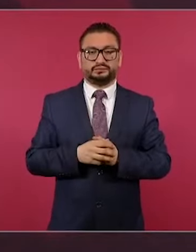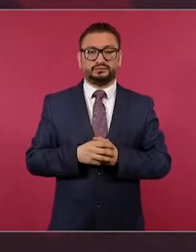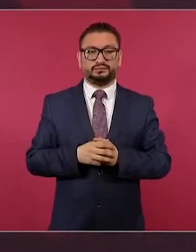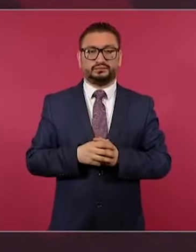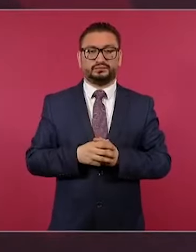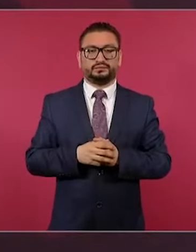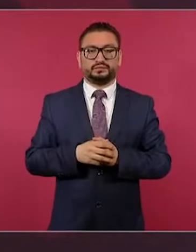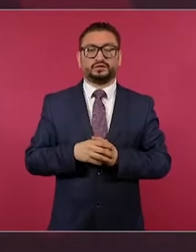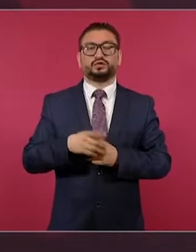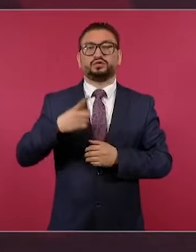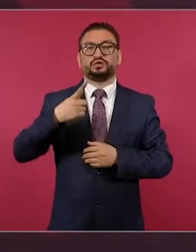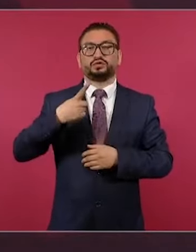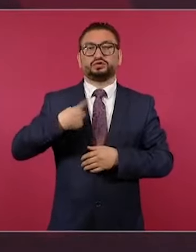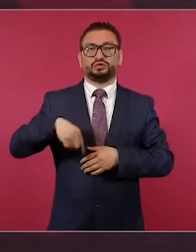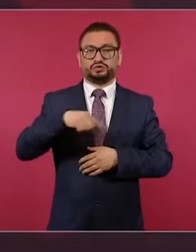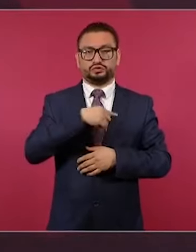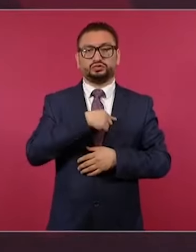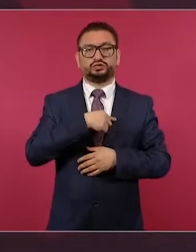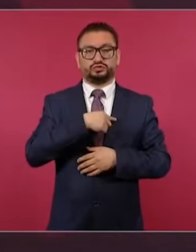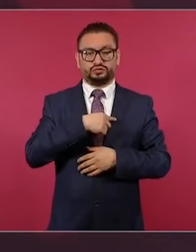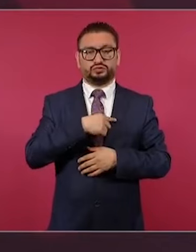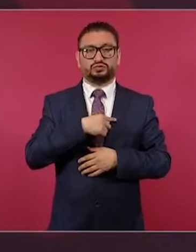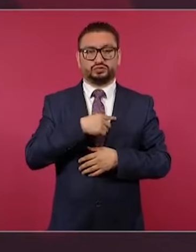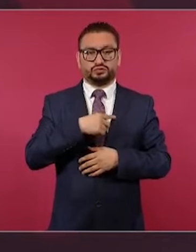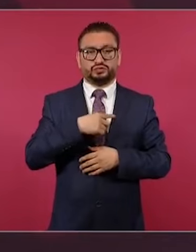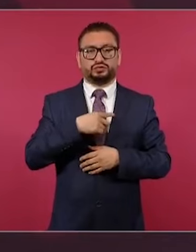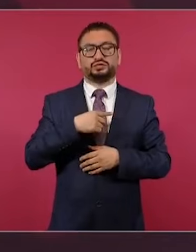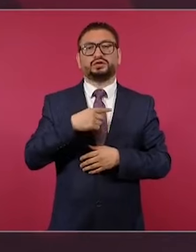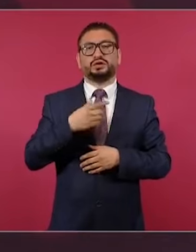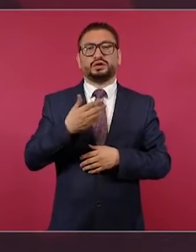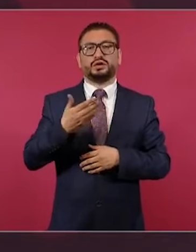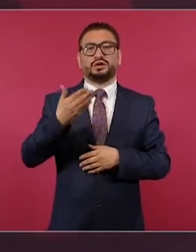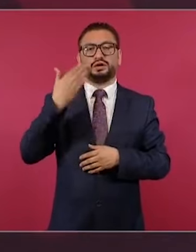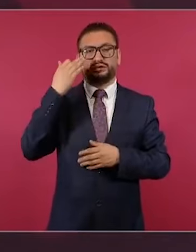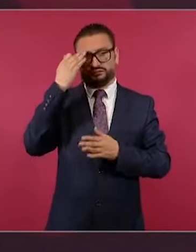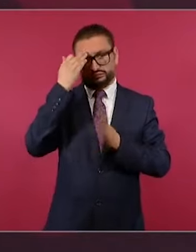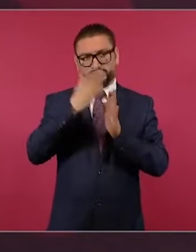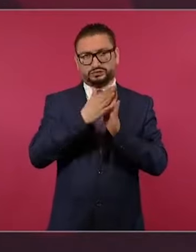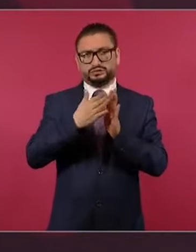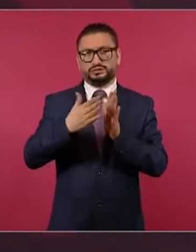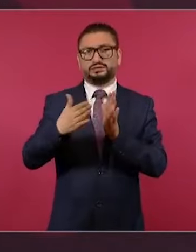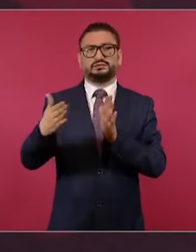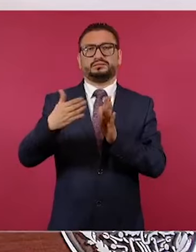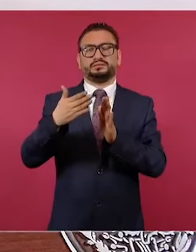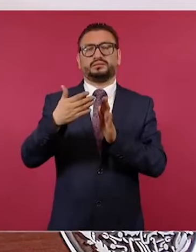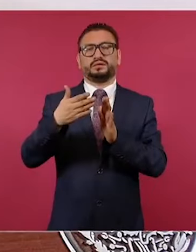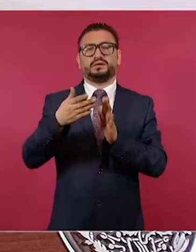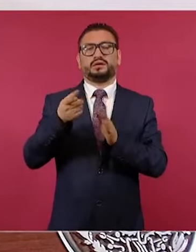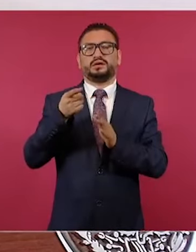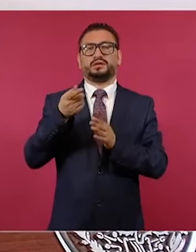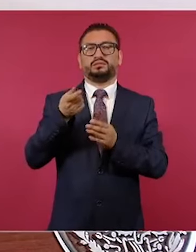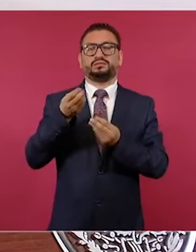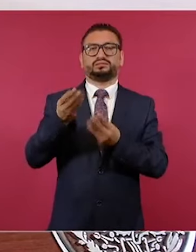En el caso de nosotros, se le mantuvo un tiempo